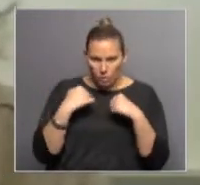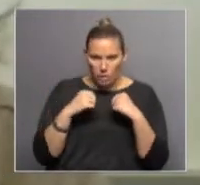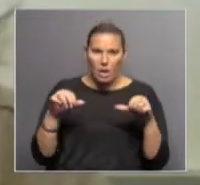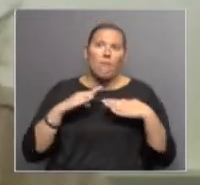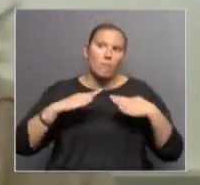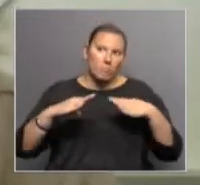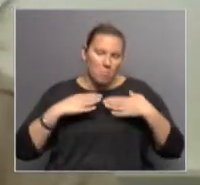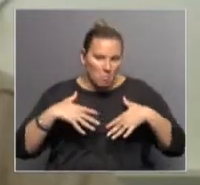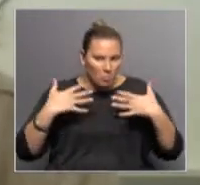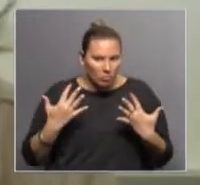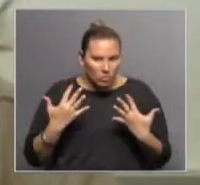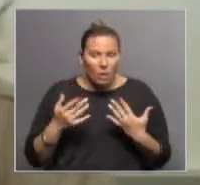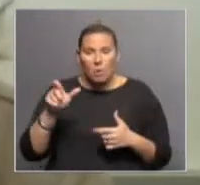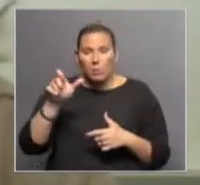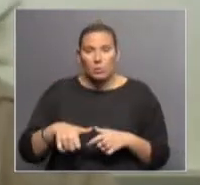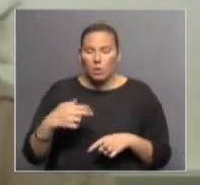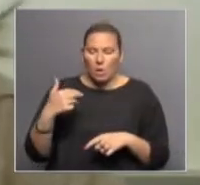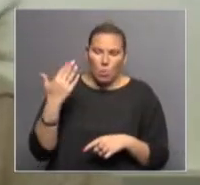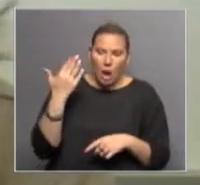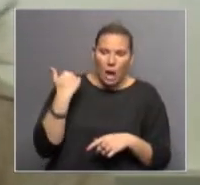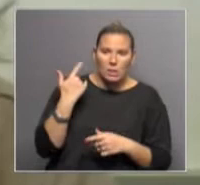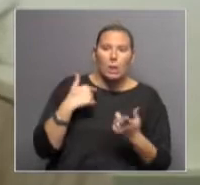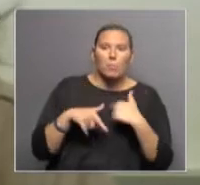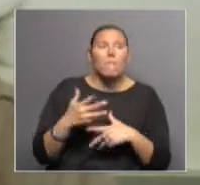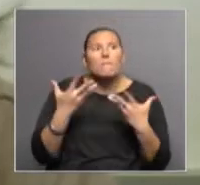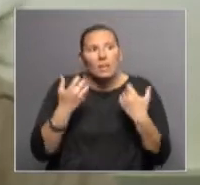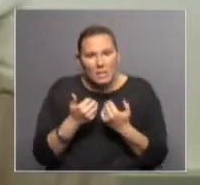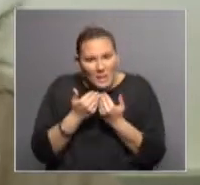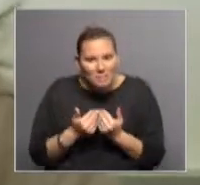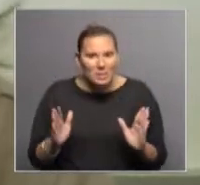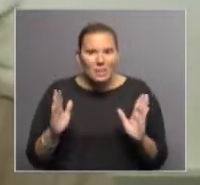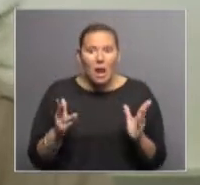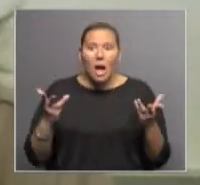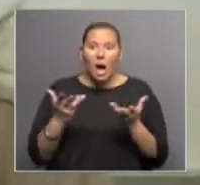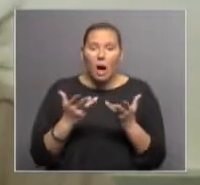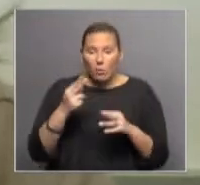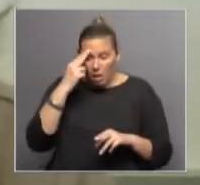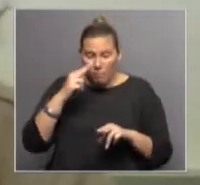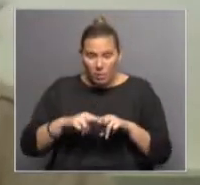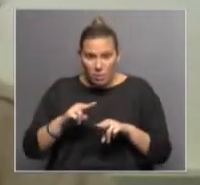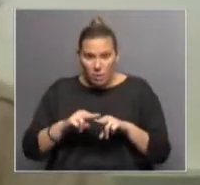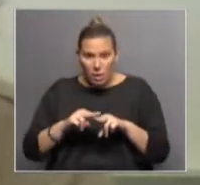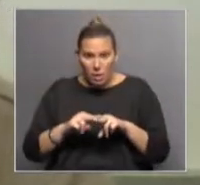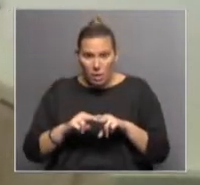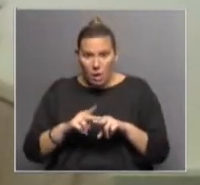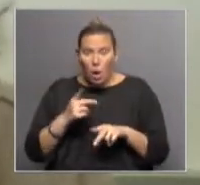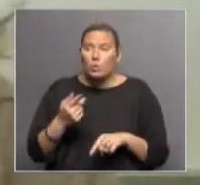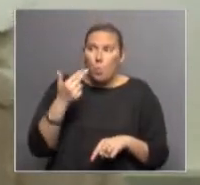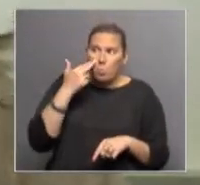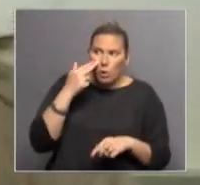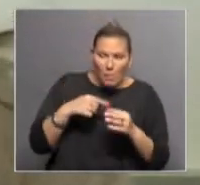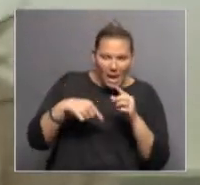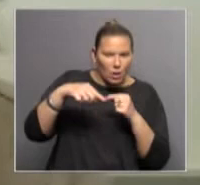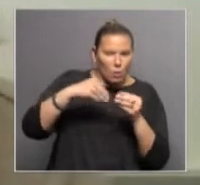actividad física, y a los que, bueno, a los que no practicaban pero querían empezar, Claro. bueno, ahora la enfermedad es una excusa, es